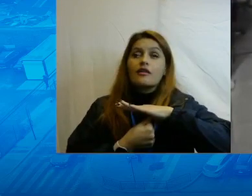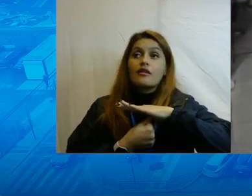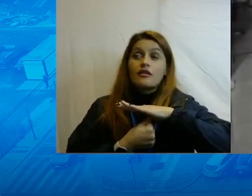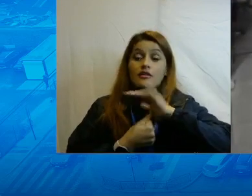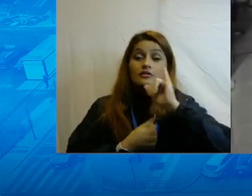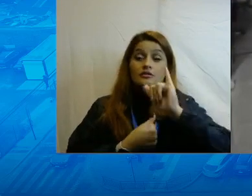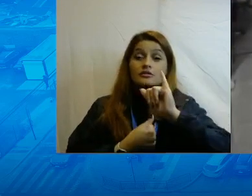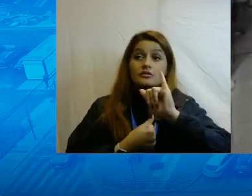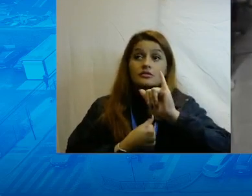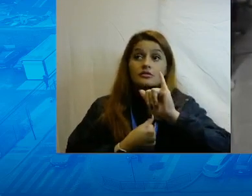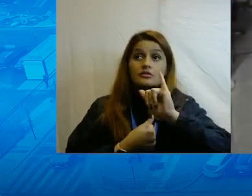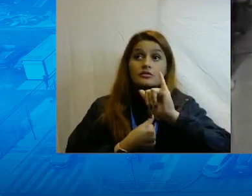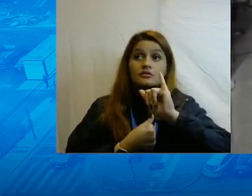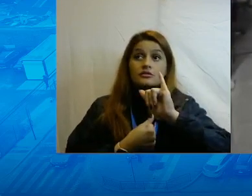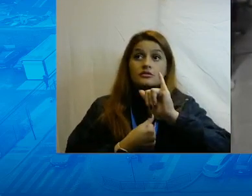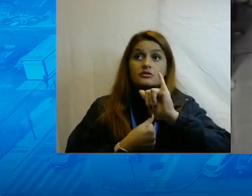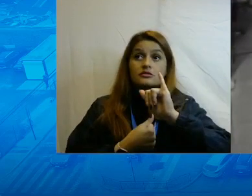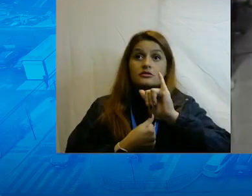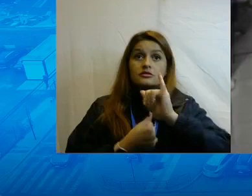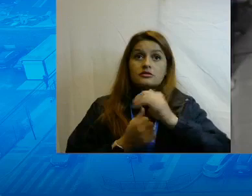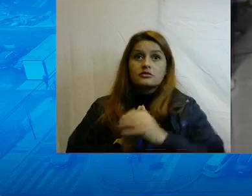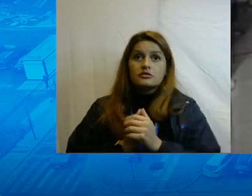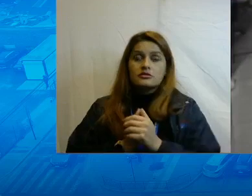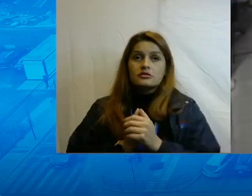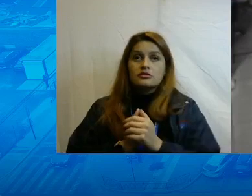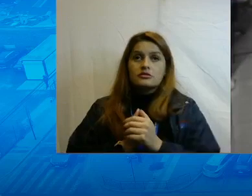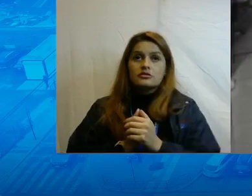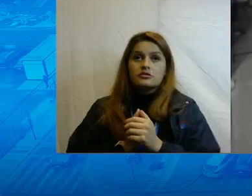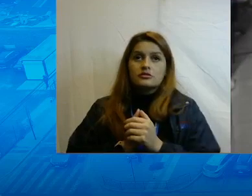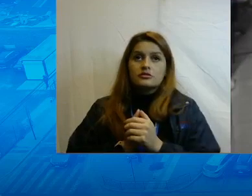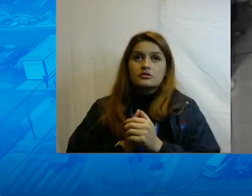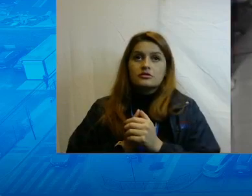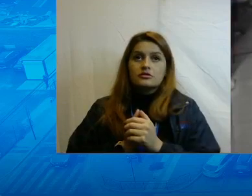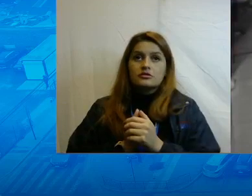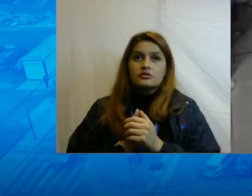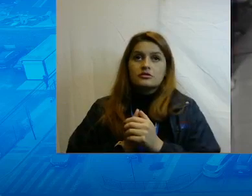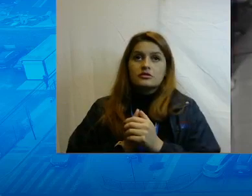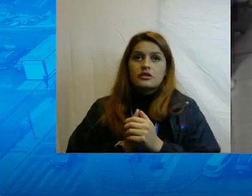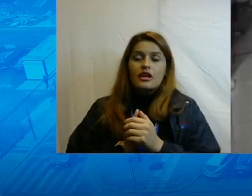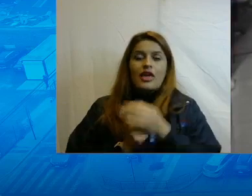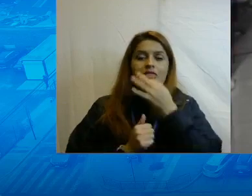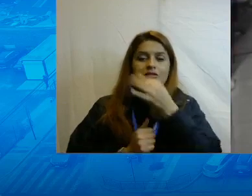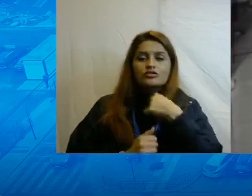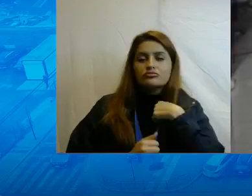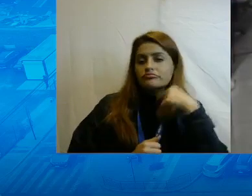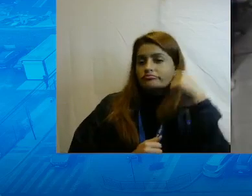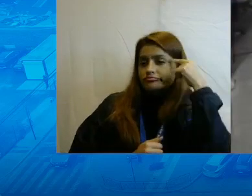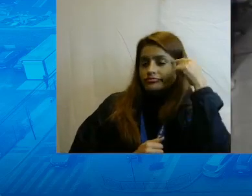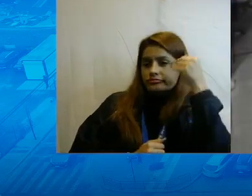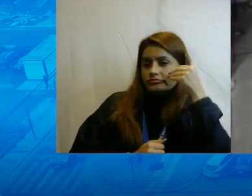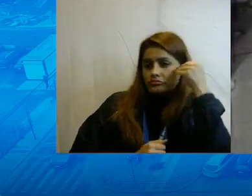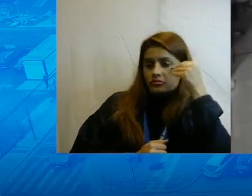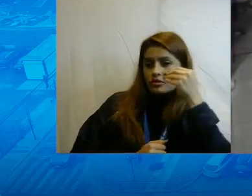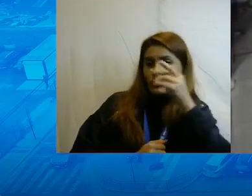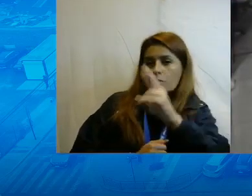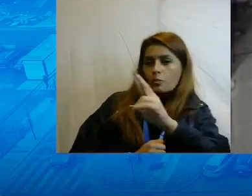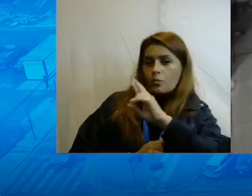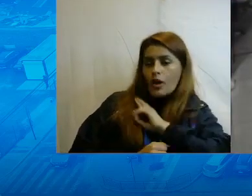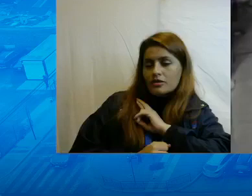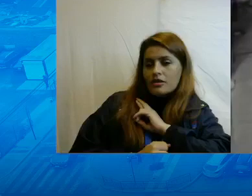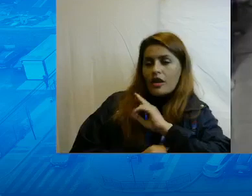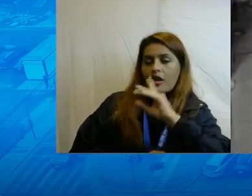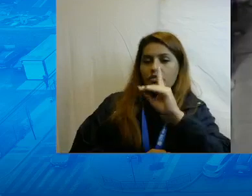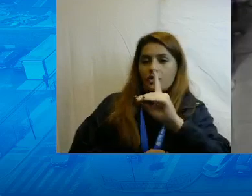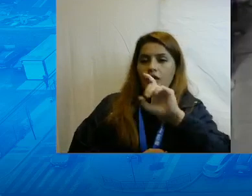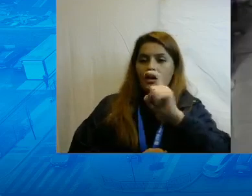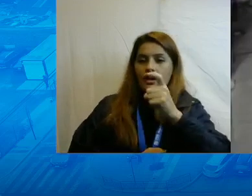¿Me había pedido la palabra? ¿Sí? Es derecho a réplica, nada más. Adelante. Muchas gracias. Tiene la palabra. Muy breve. Me quedo dando vuelta a la respuesta del director de la DGA, don